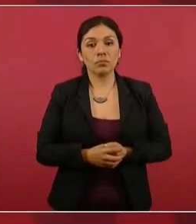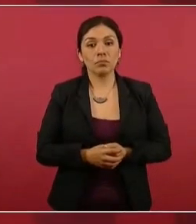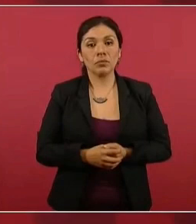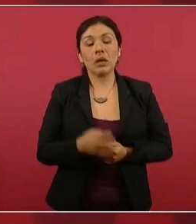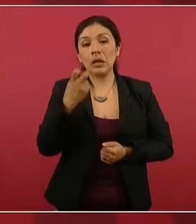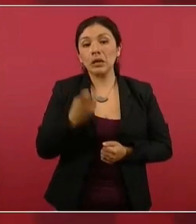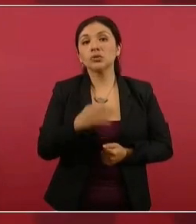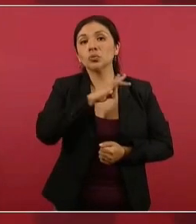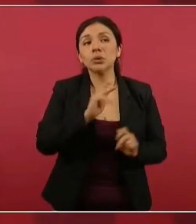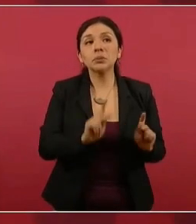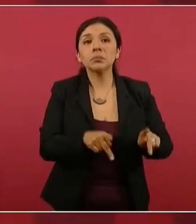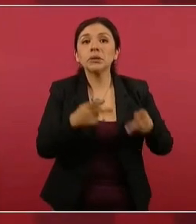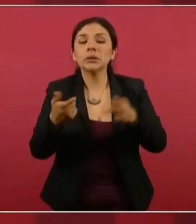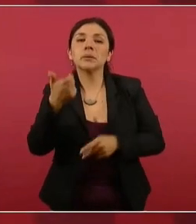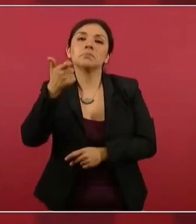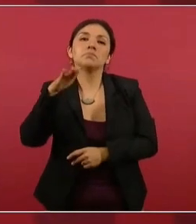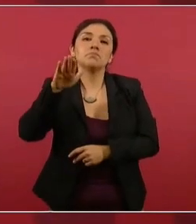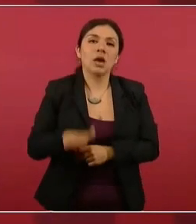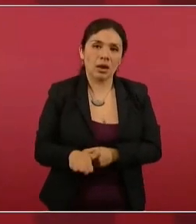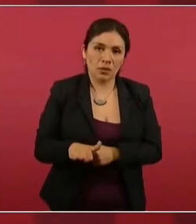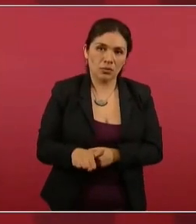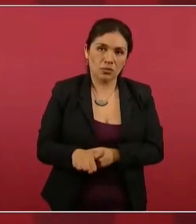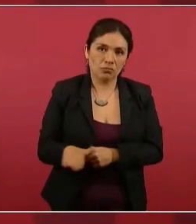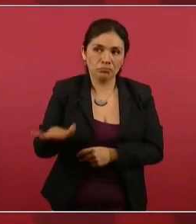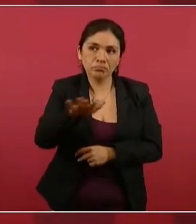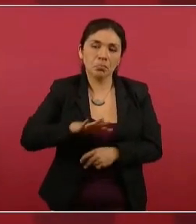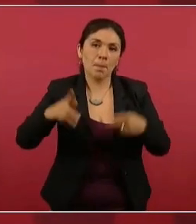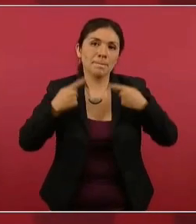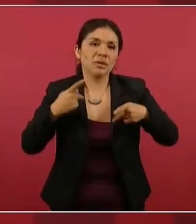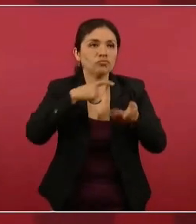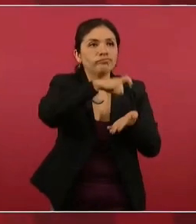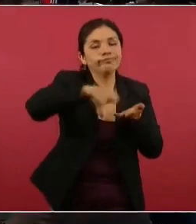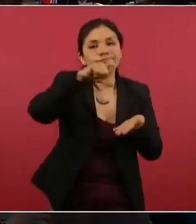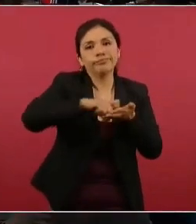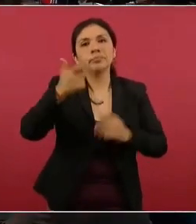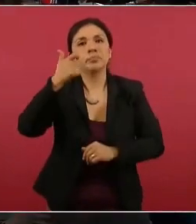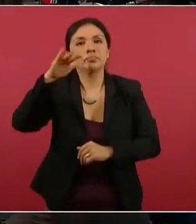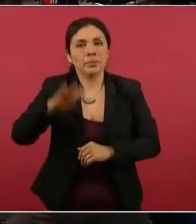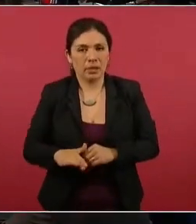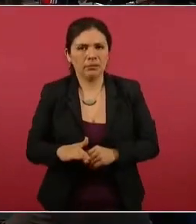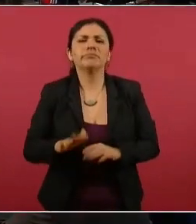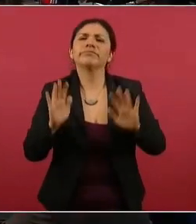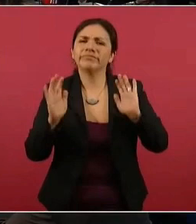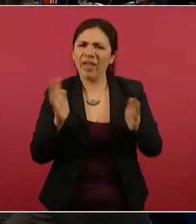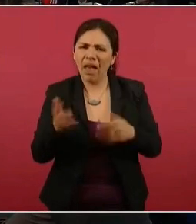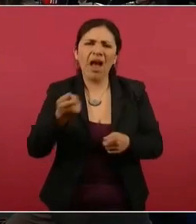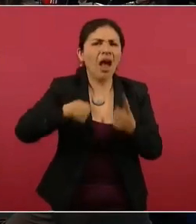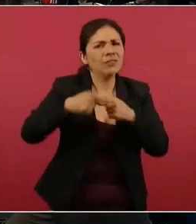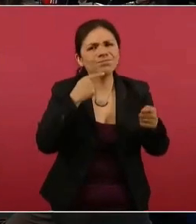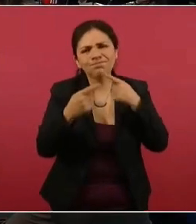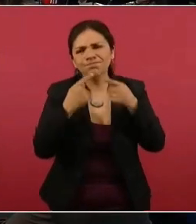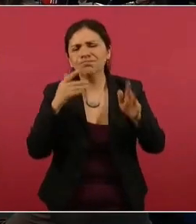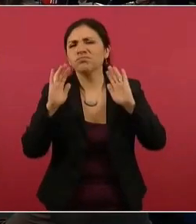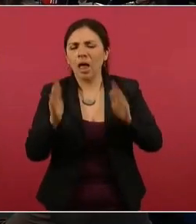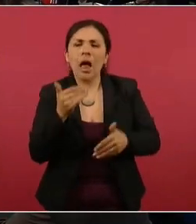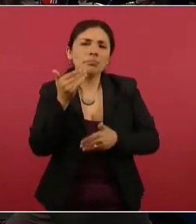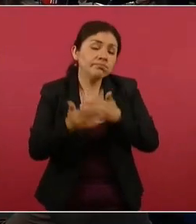venderse más barato en el mercado. Ya estamos tomando una serie de medidas y